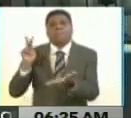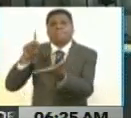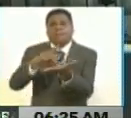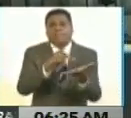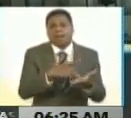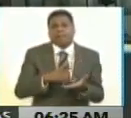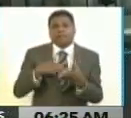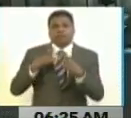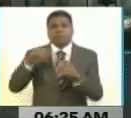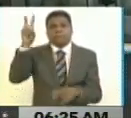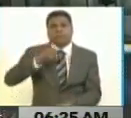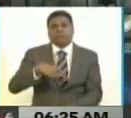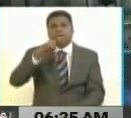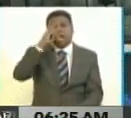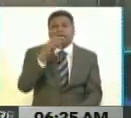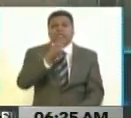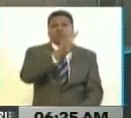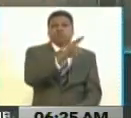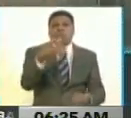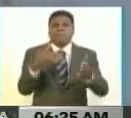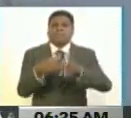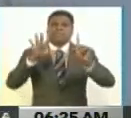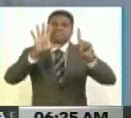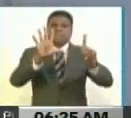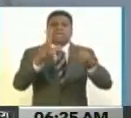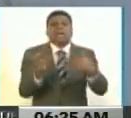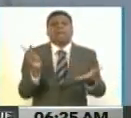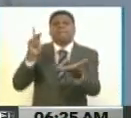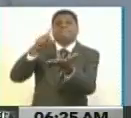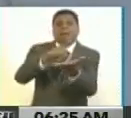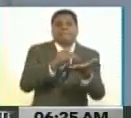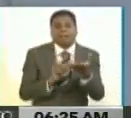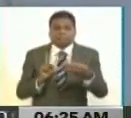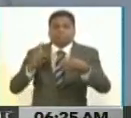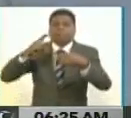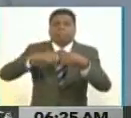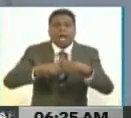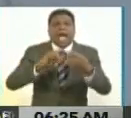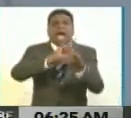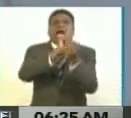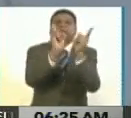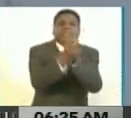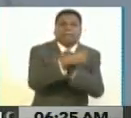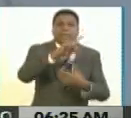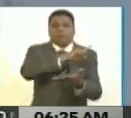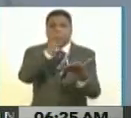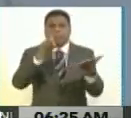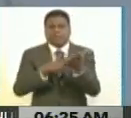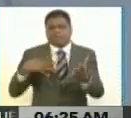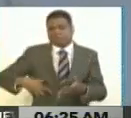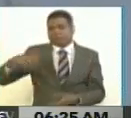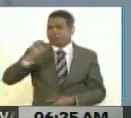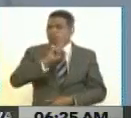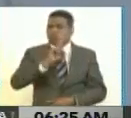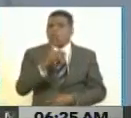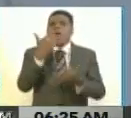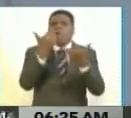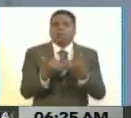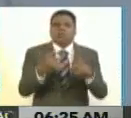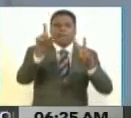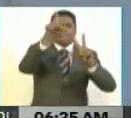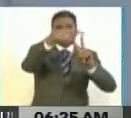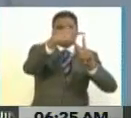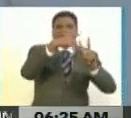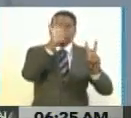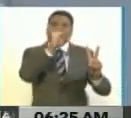año 2006 como parte del bloque, y a partir de ese momento pues se le cambia la lógica netamente neoliberal al Mercosur.